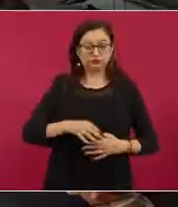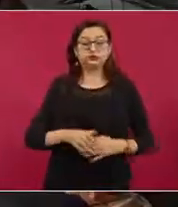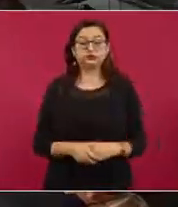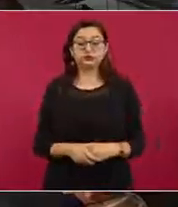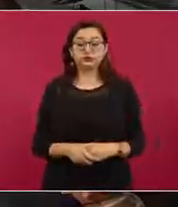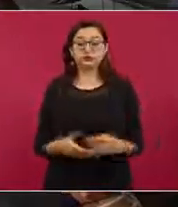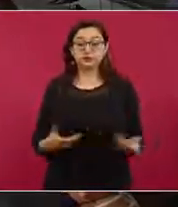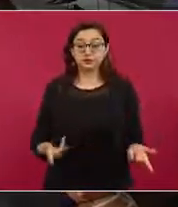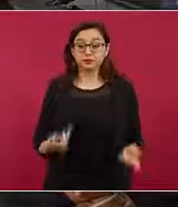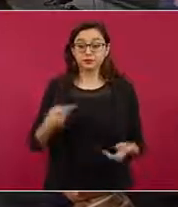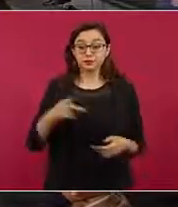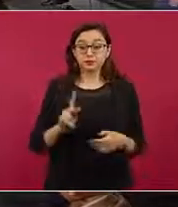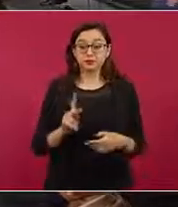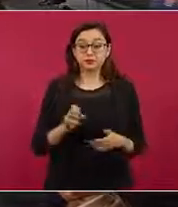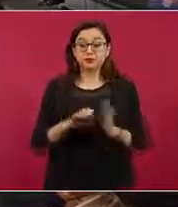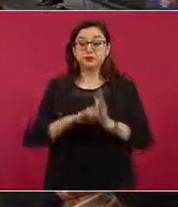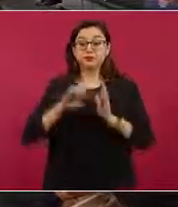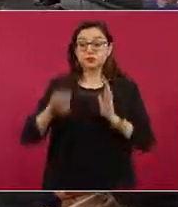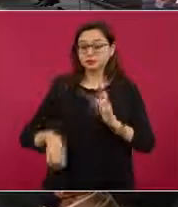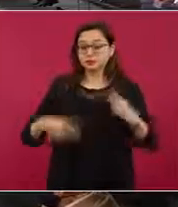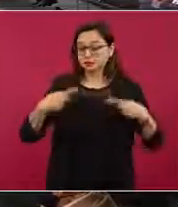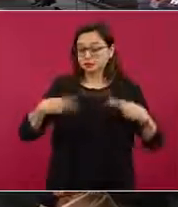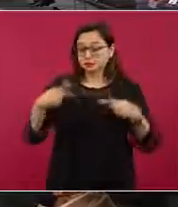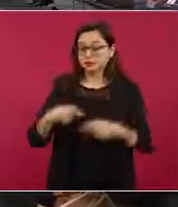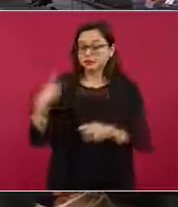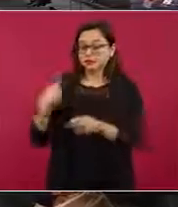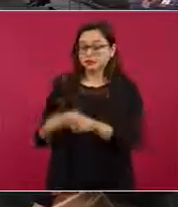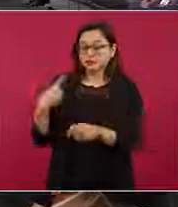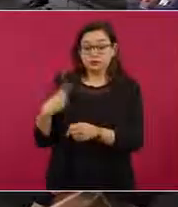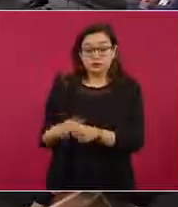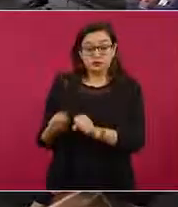post-COVID, sin duda,